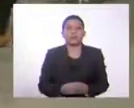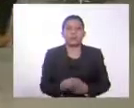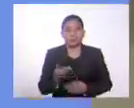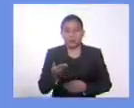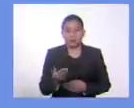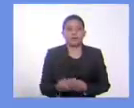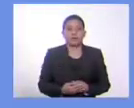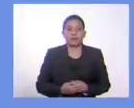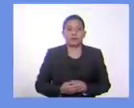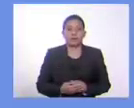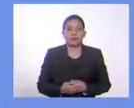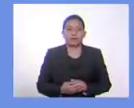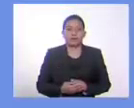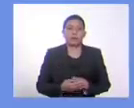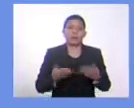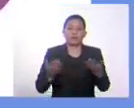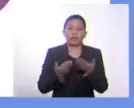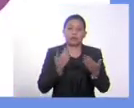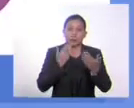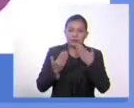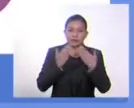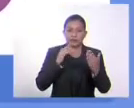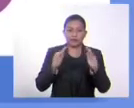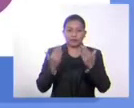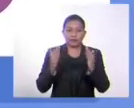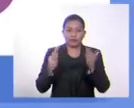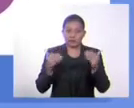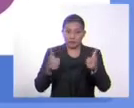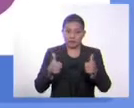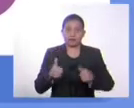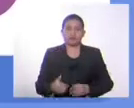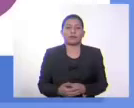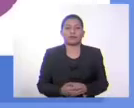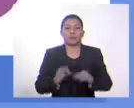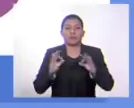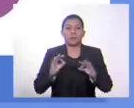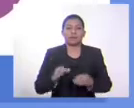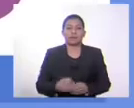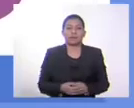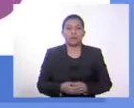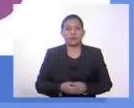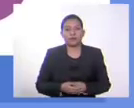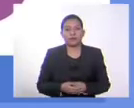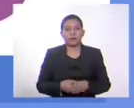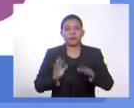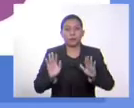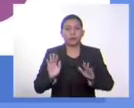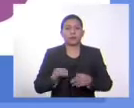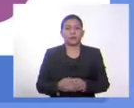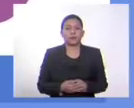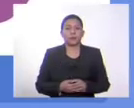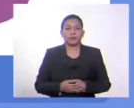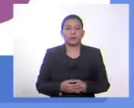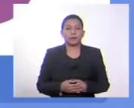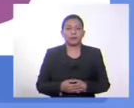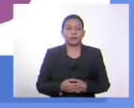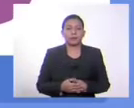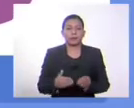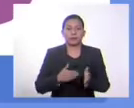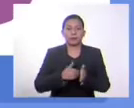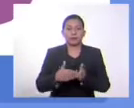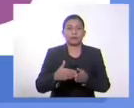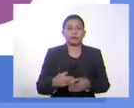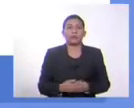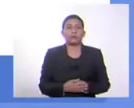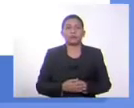Muy bien. Muy bien. Entonces, pues, inicio con el Ejecutivo. Como pueden observar,